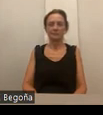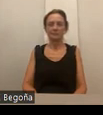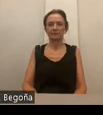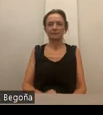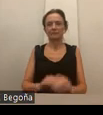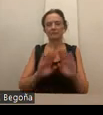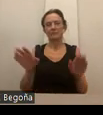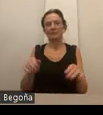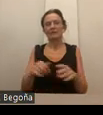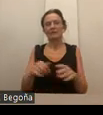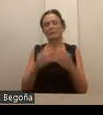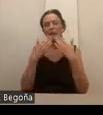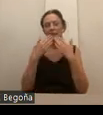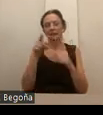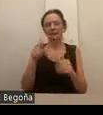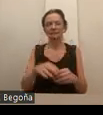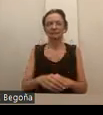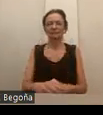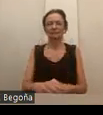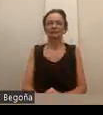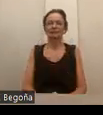Gracias a ti, Santana.